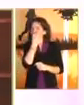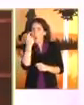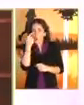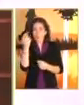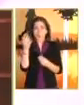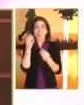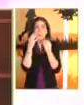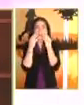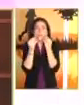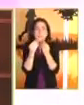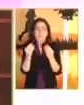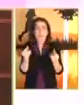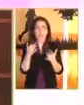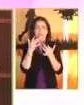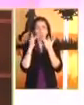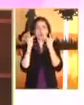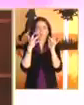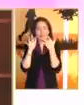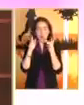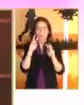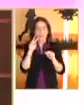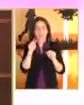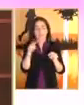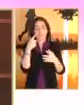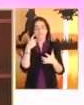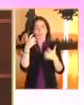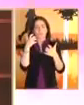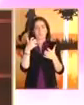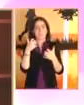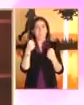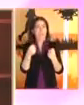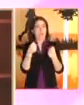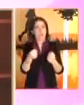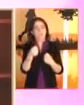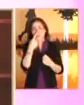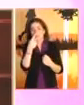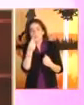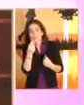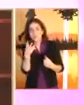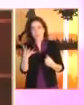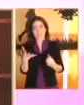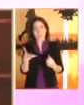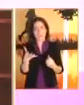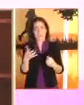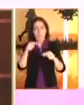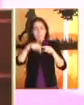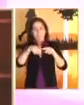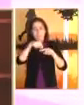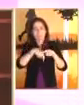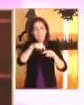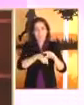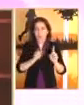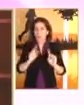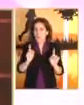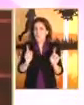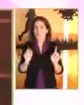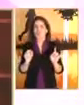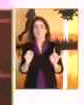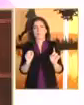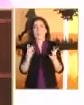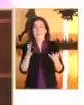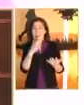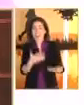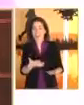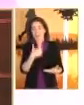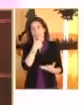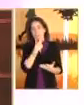piel, brillante, ese aspecto sano, buen olor, bien conservado, que no esté goteando. Lo que pasa es que ahora tenemos una ventaja. Todos los pescados que